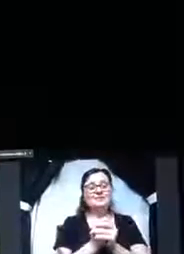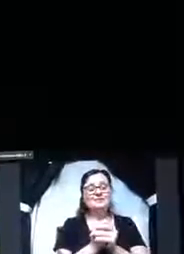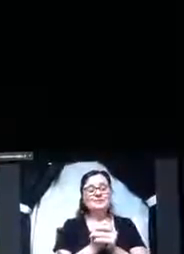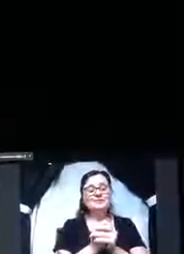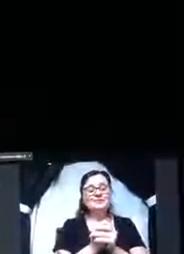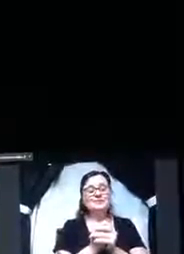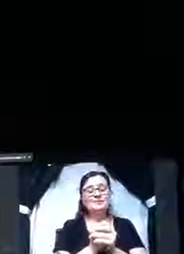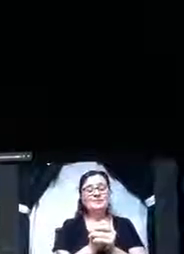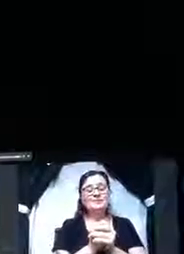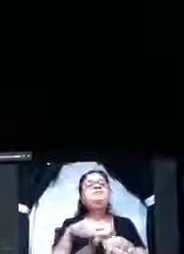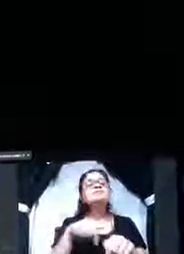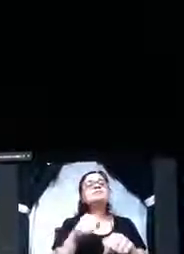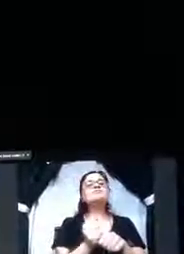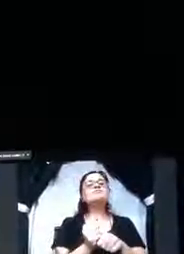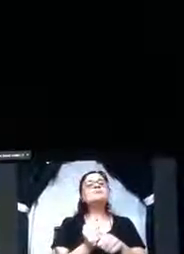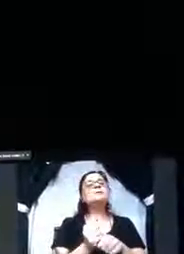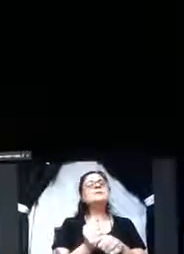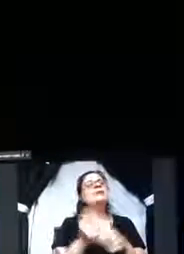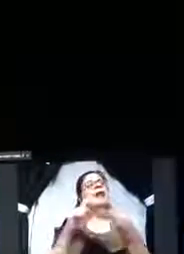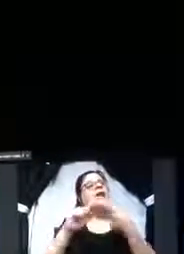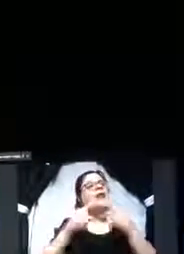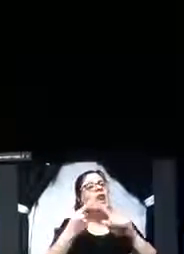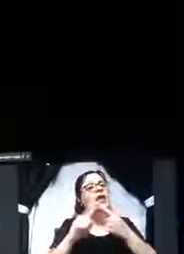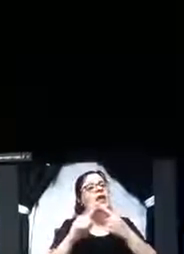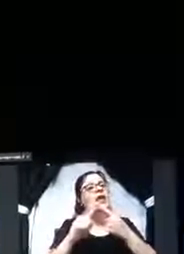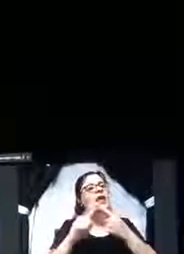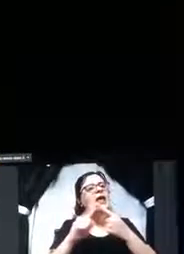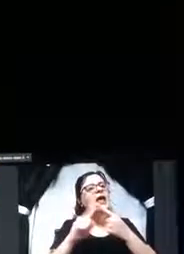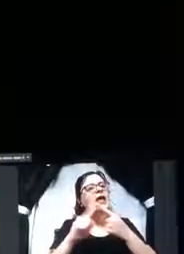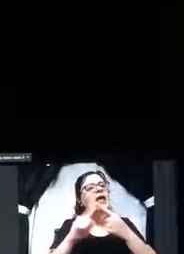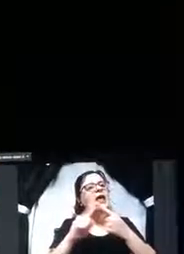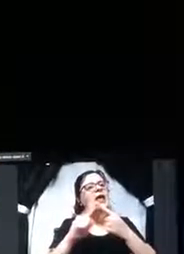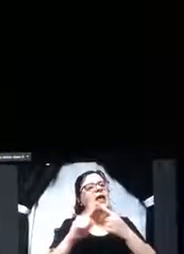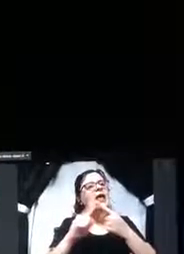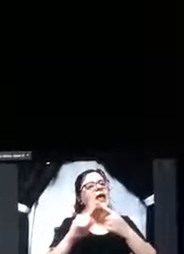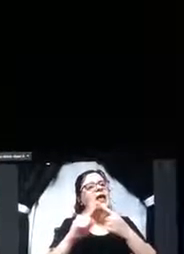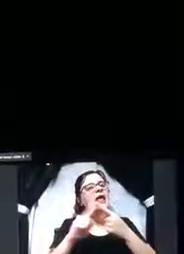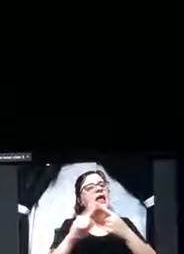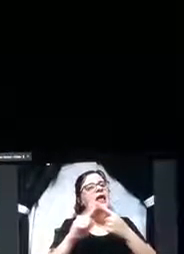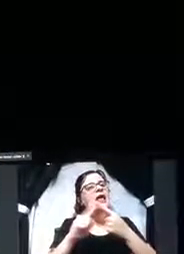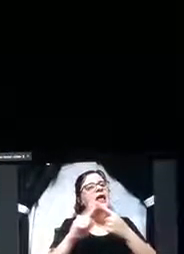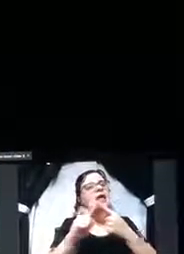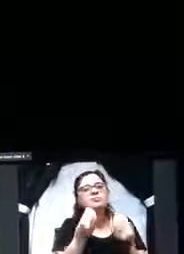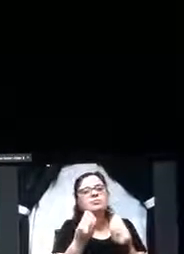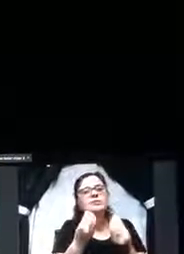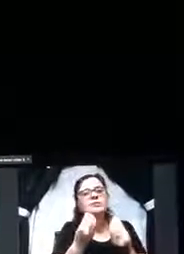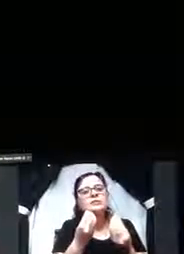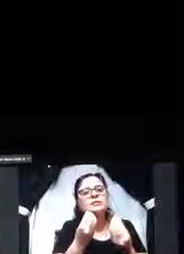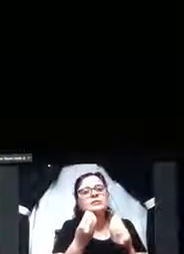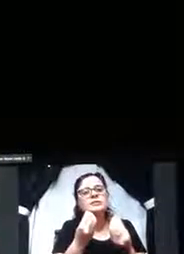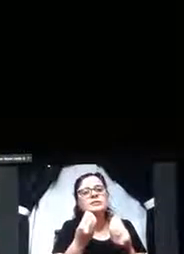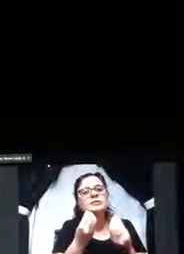con una necesidad profesional que a lo largo del tiempo me fue